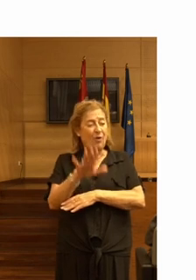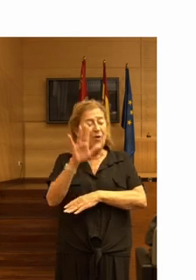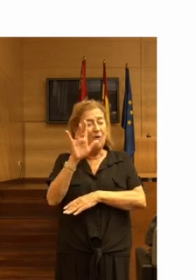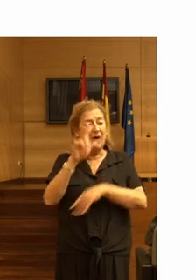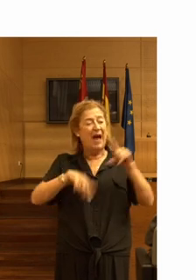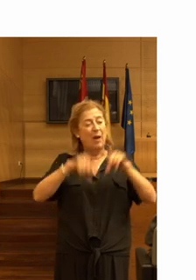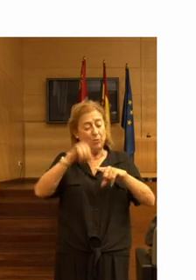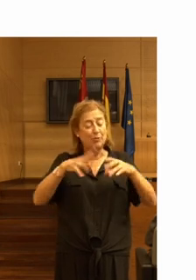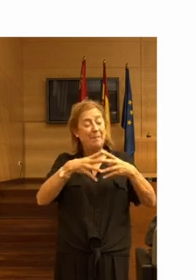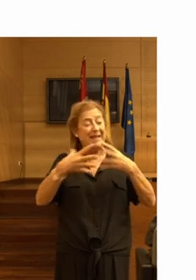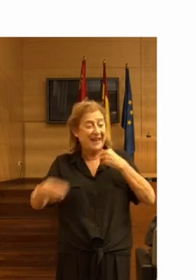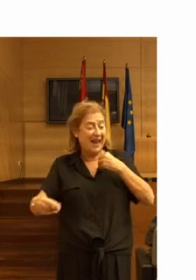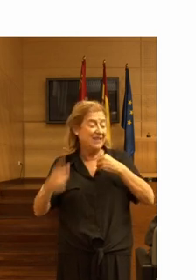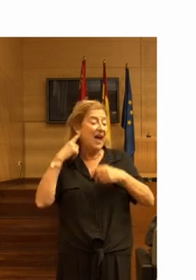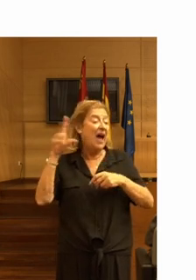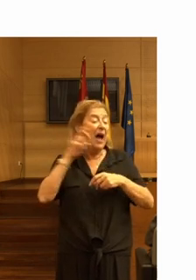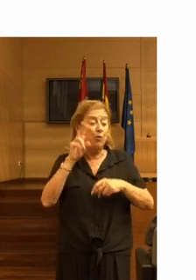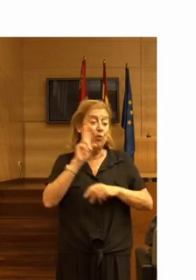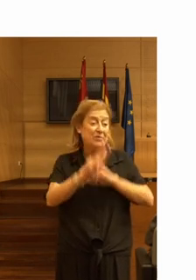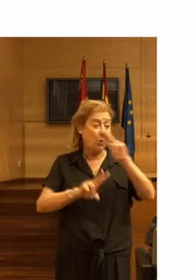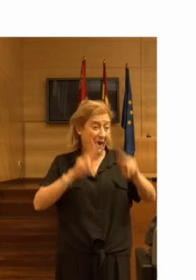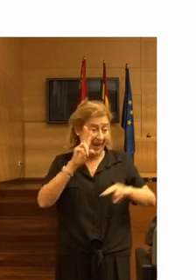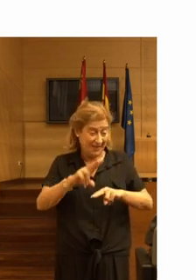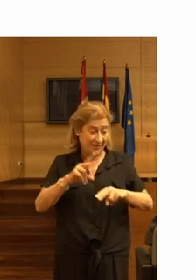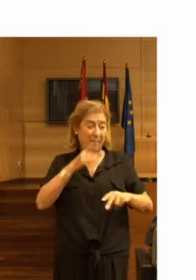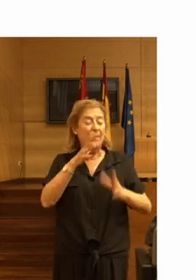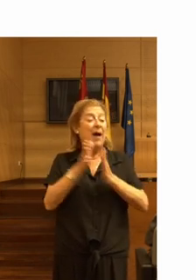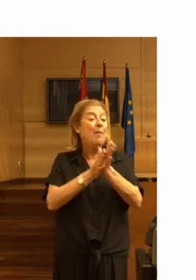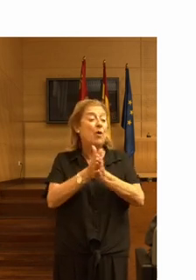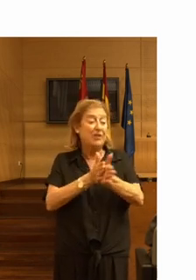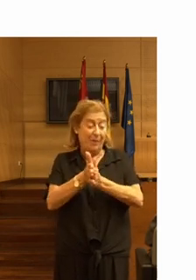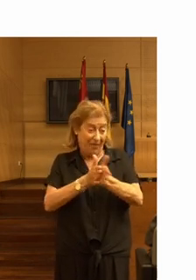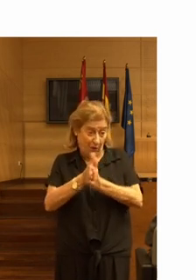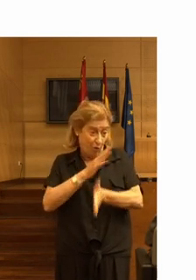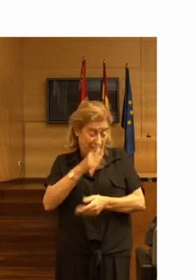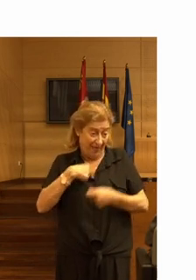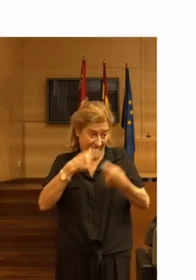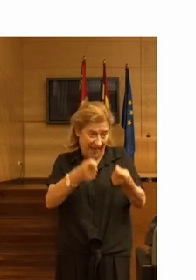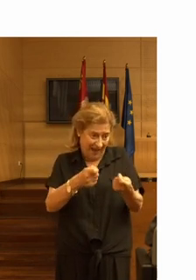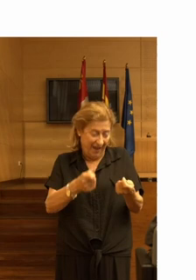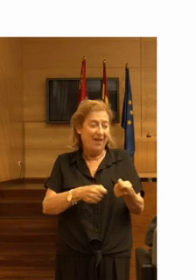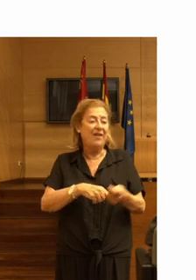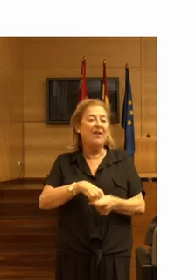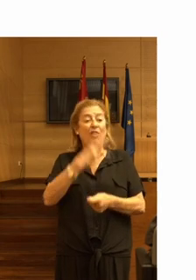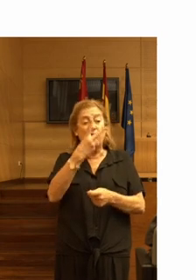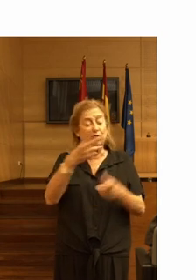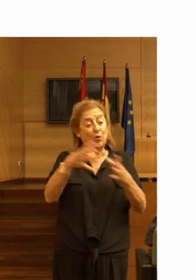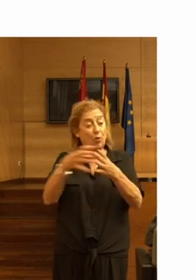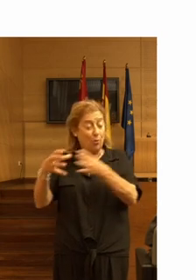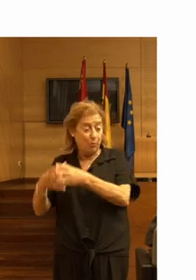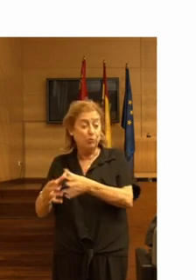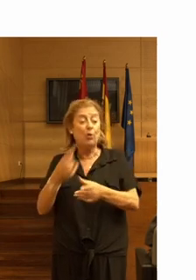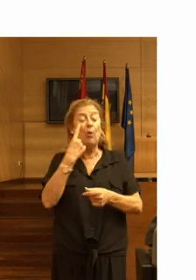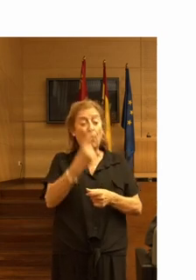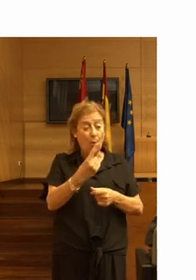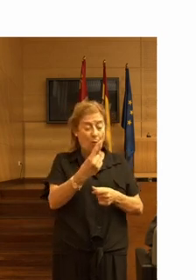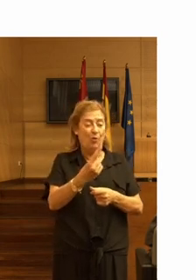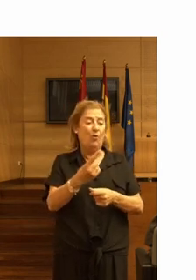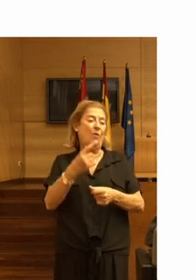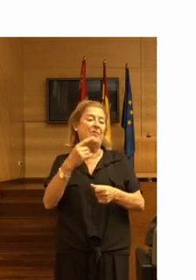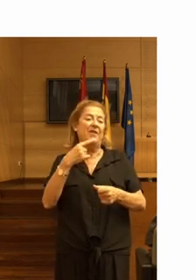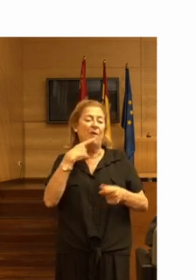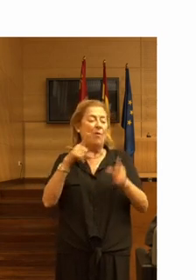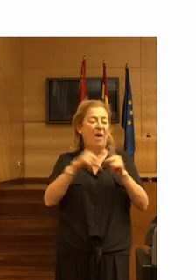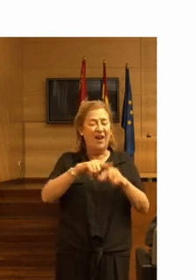algunos materiales audiovisuales, sobre todo a nivel motivacional, en 2 grandes grupos. Uno desmintiendo